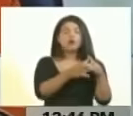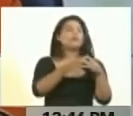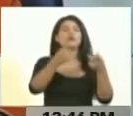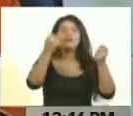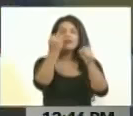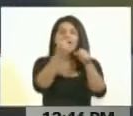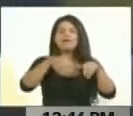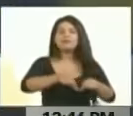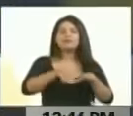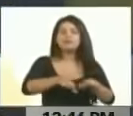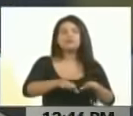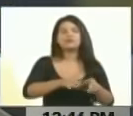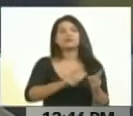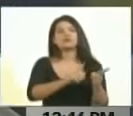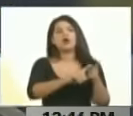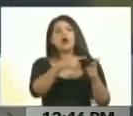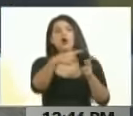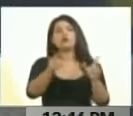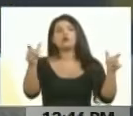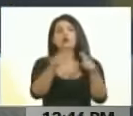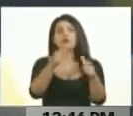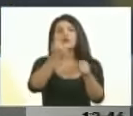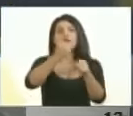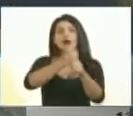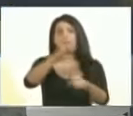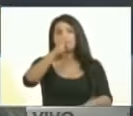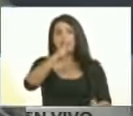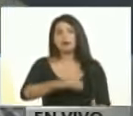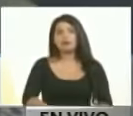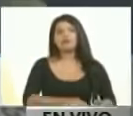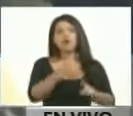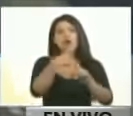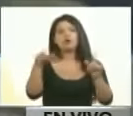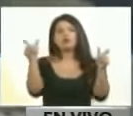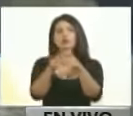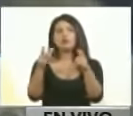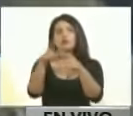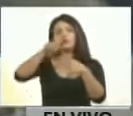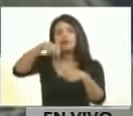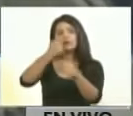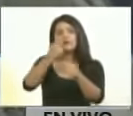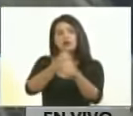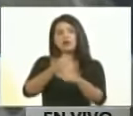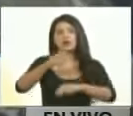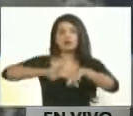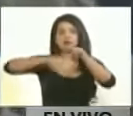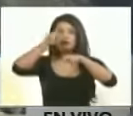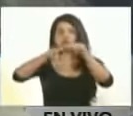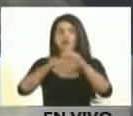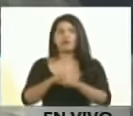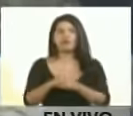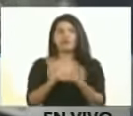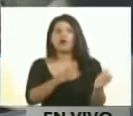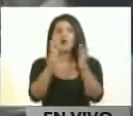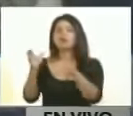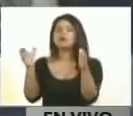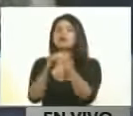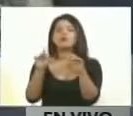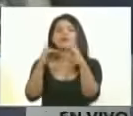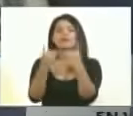Vestuario, Federación de Trabajadores Bancarios, Sindicato Nacional de Trabajadores de la Construcción, Departamento de